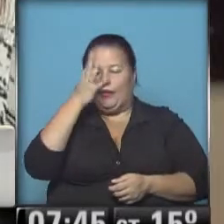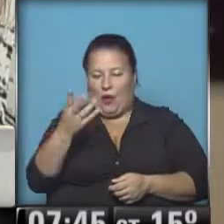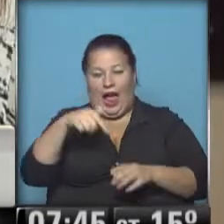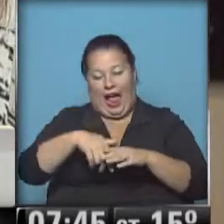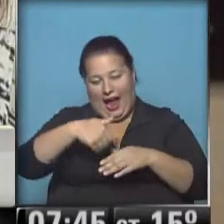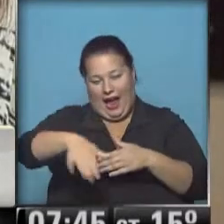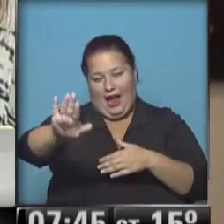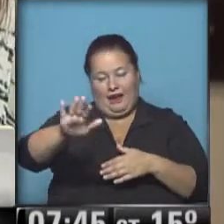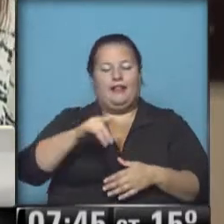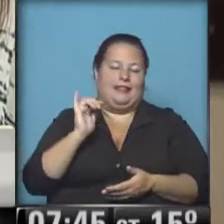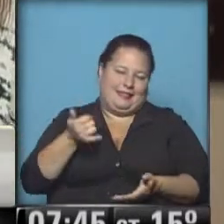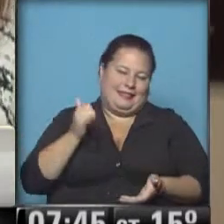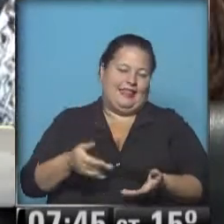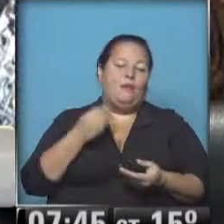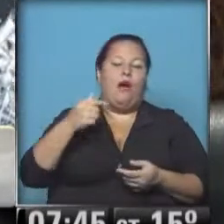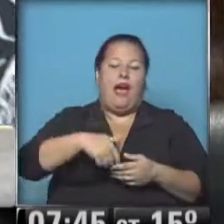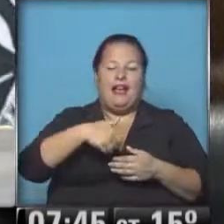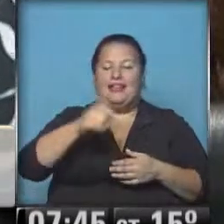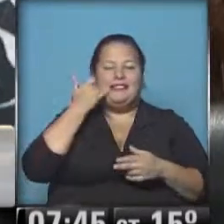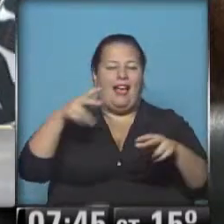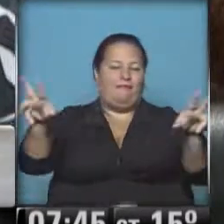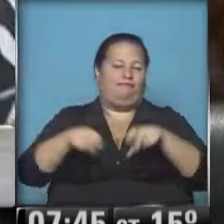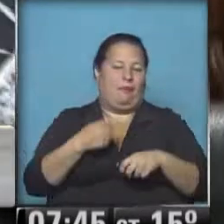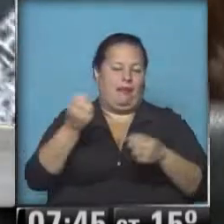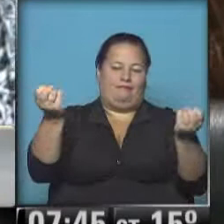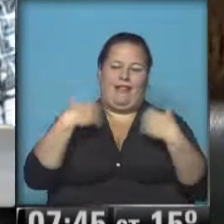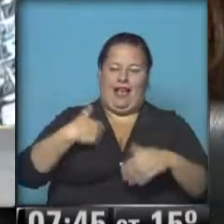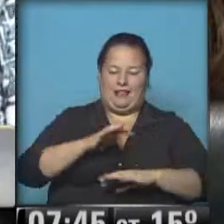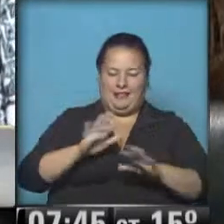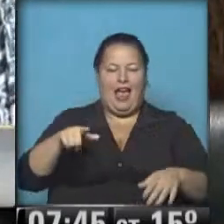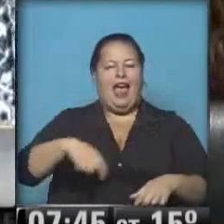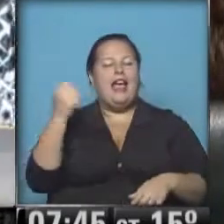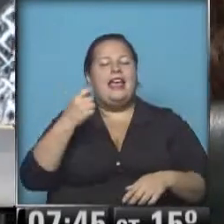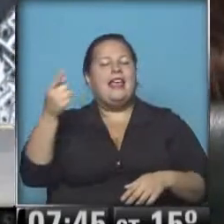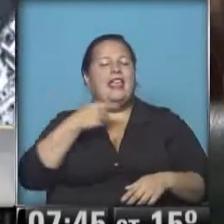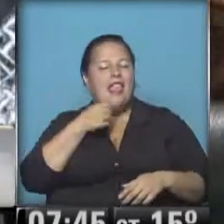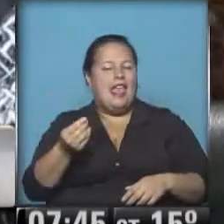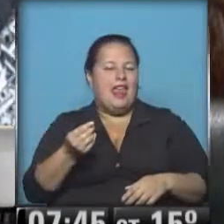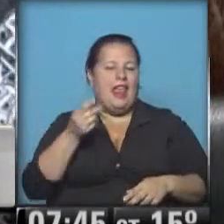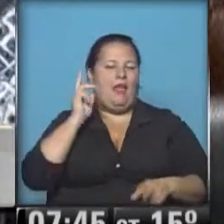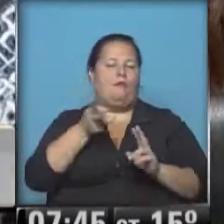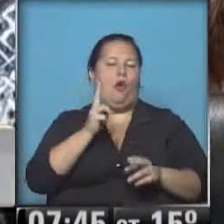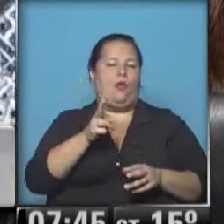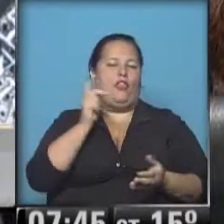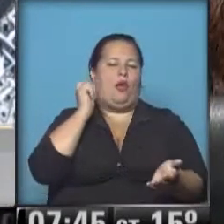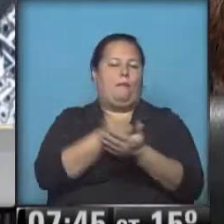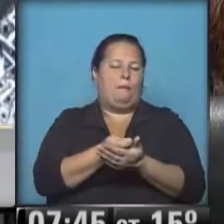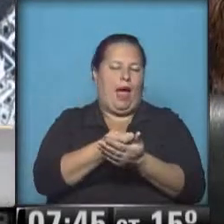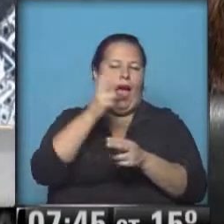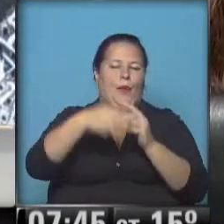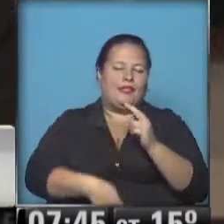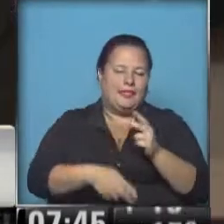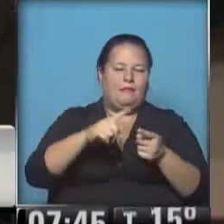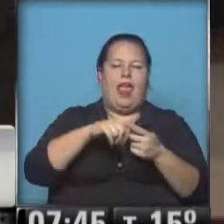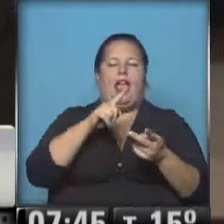y si el dinero lo que quieren hacer es impedir que para de los vencimientos